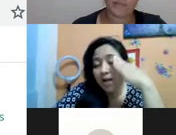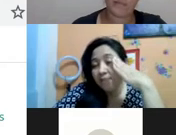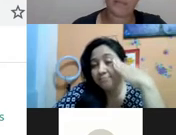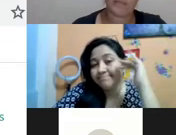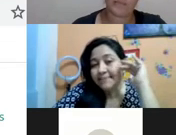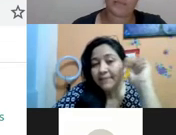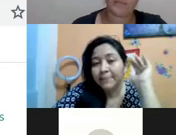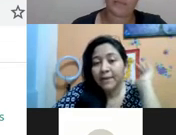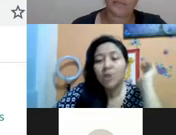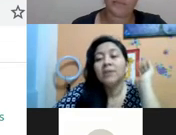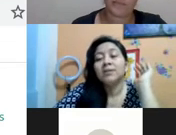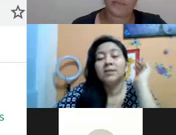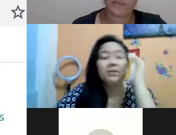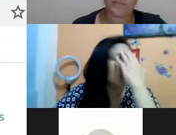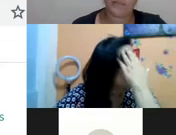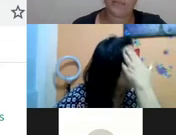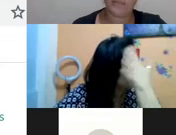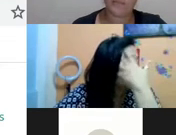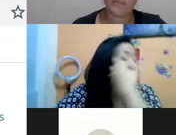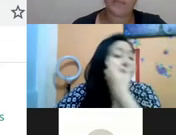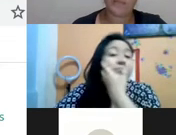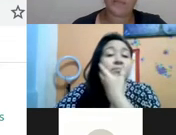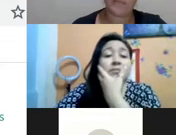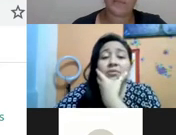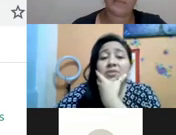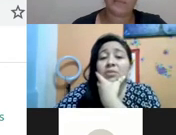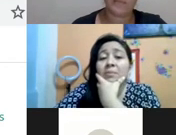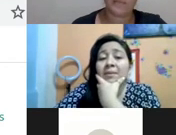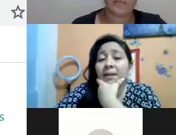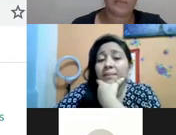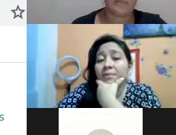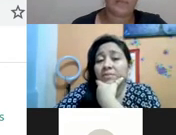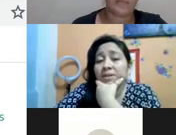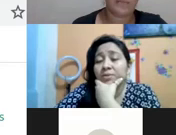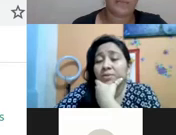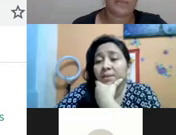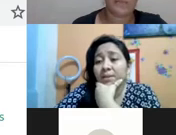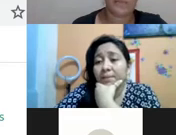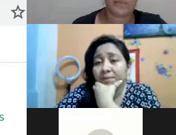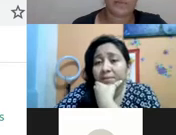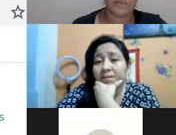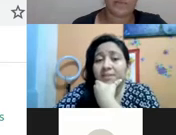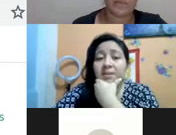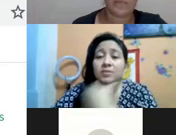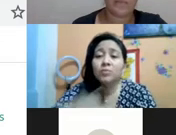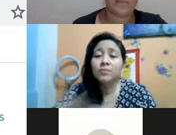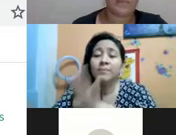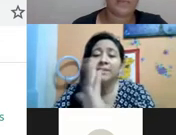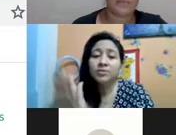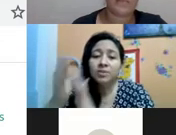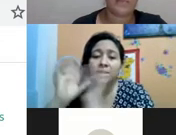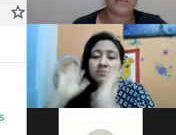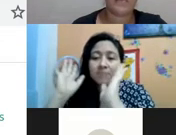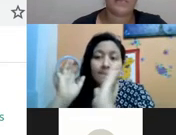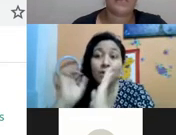ya se perdió el examen. Entonces normalmente el envío se realiza automáticamente, quiere decir que se cumple el